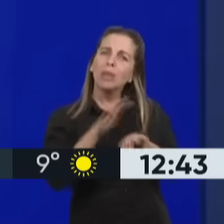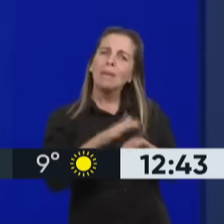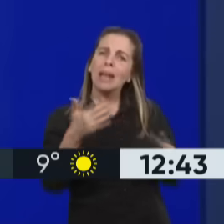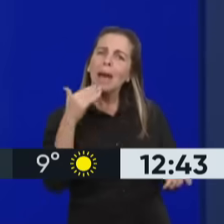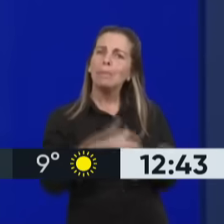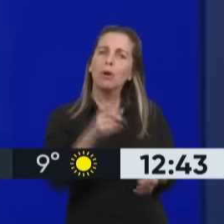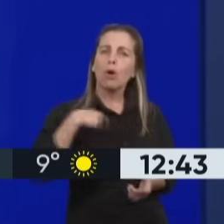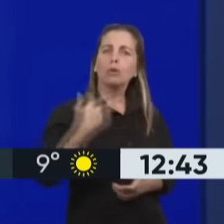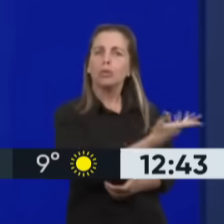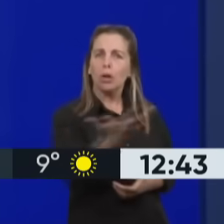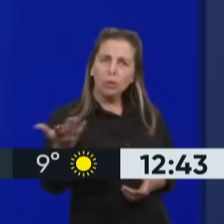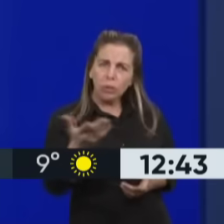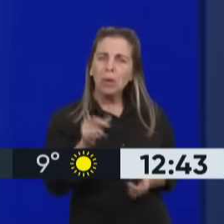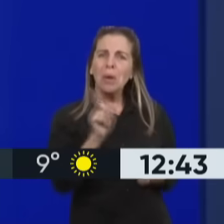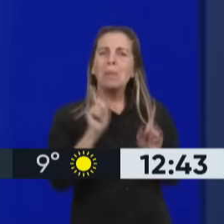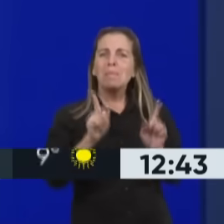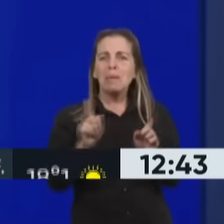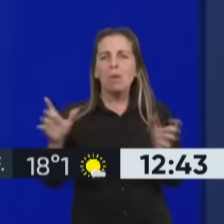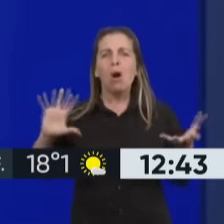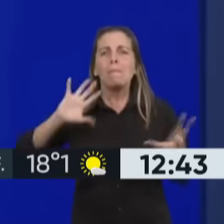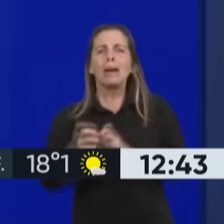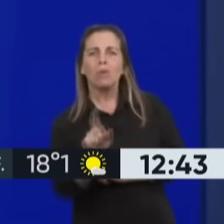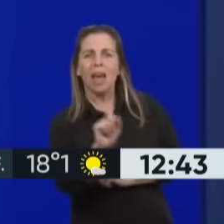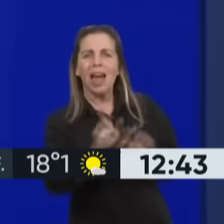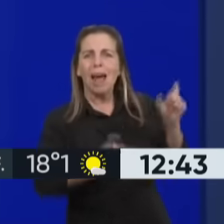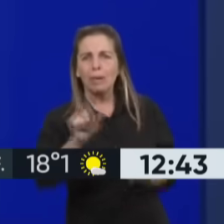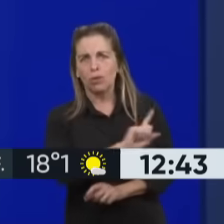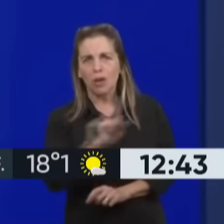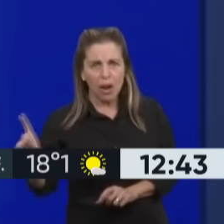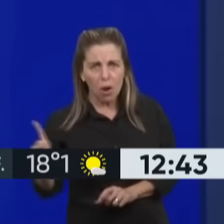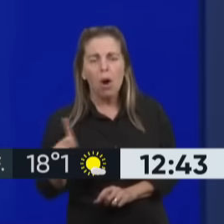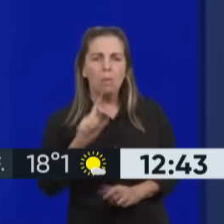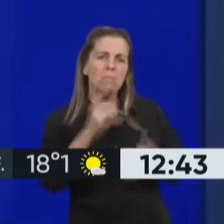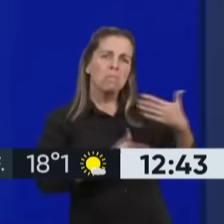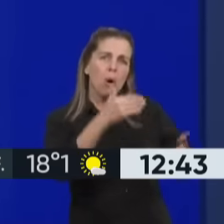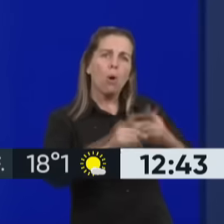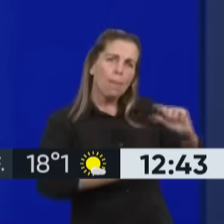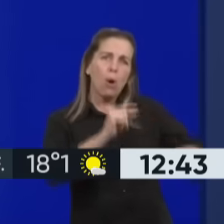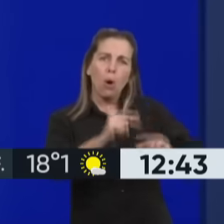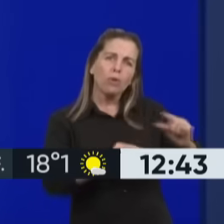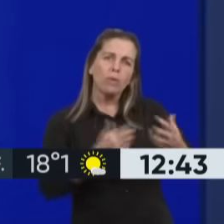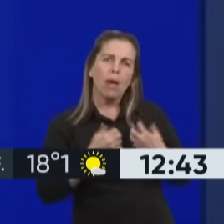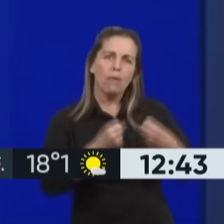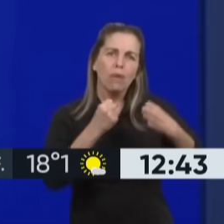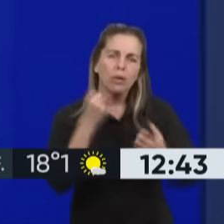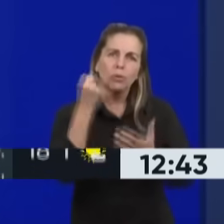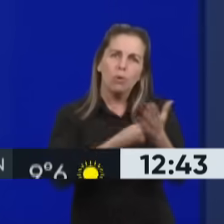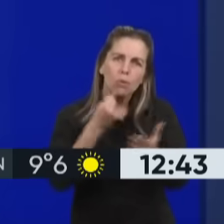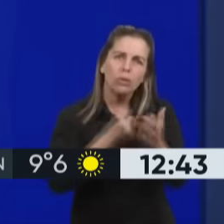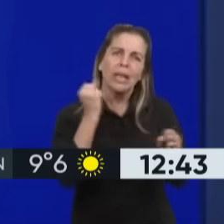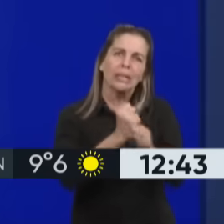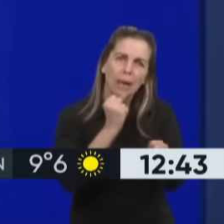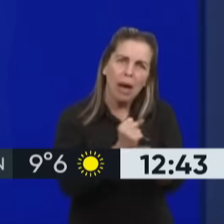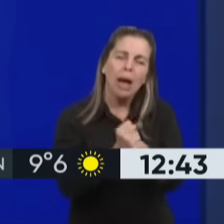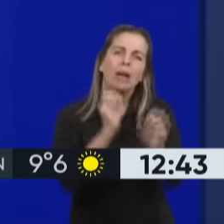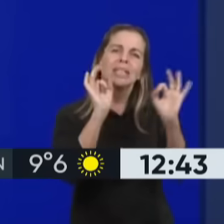malas correctamente, sino hacer el bien, a sabiendas de que atravesando el esfuerzo los frutos cosechados